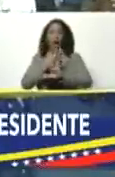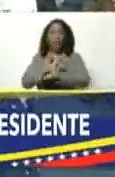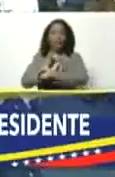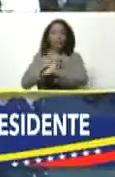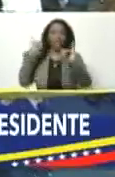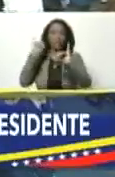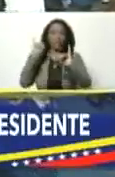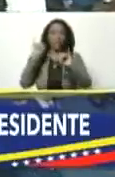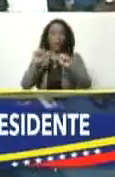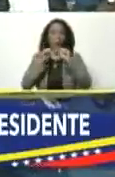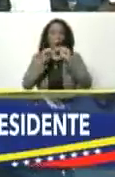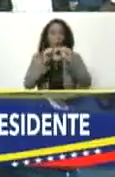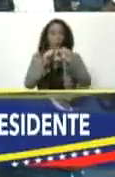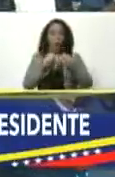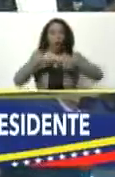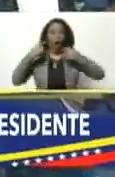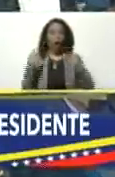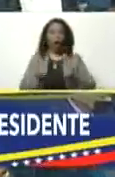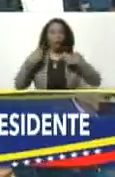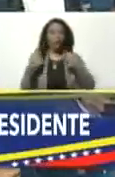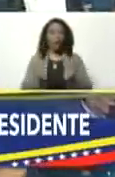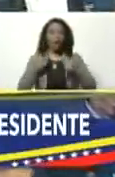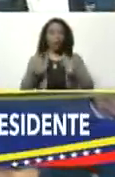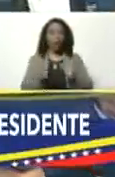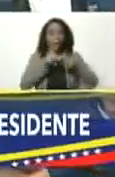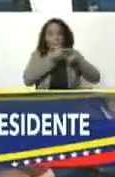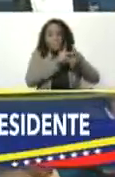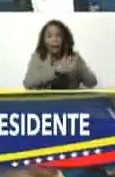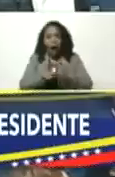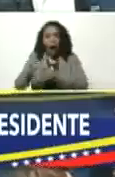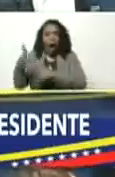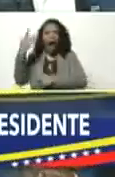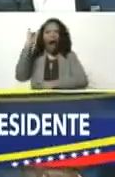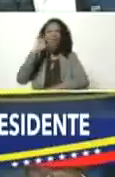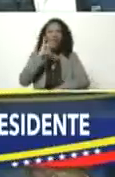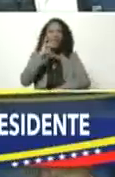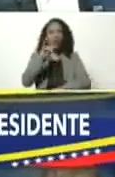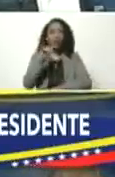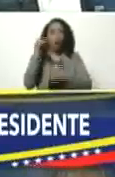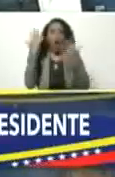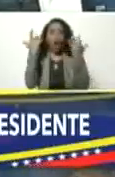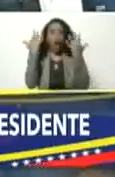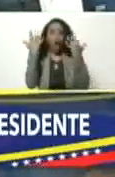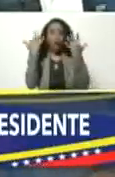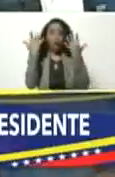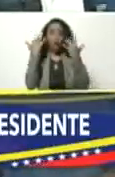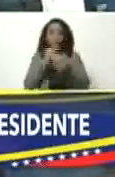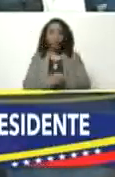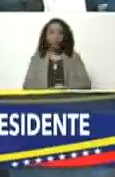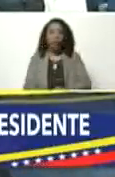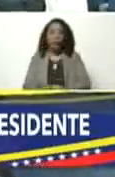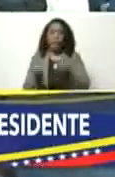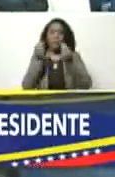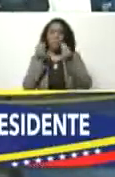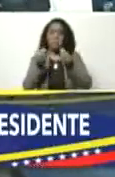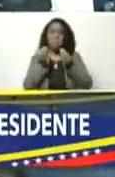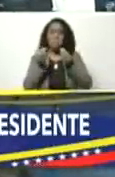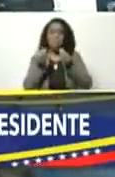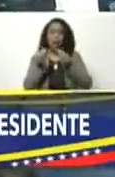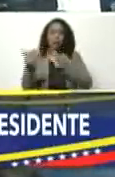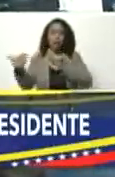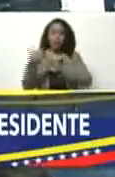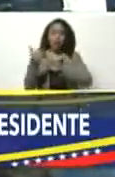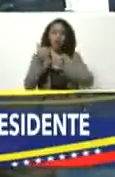Y sigue activando planes, tenemos la información en la mano, para